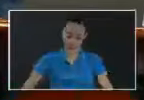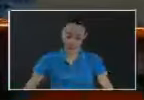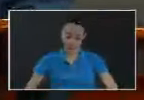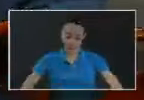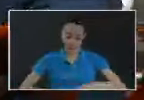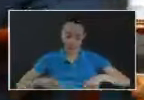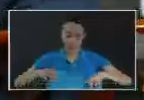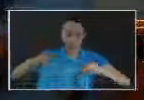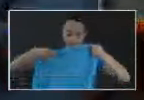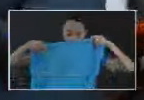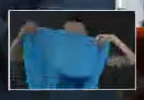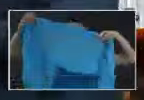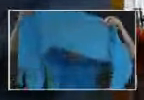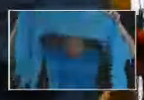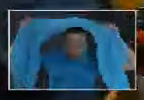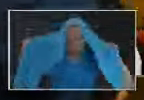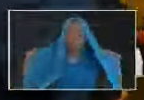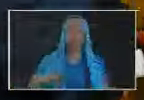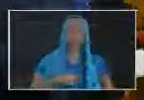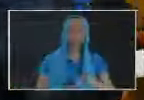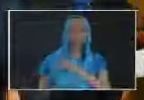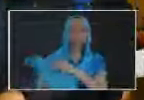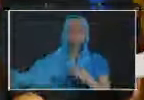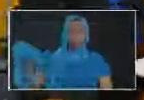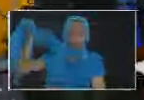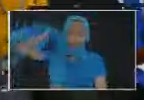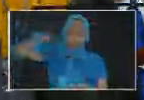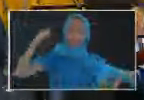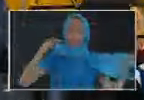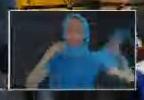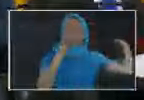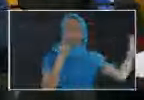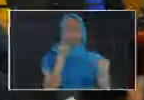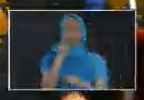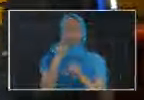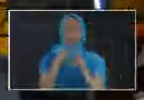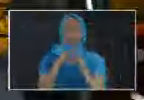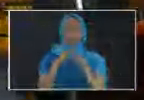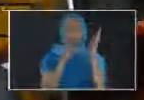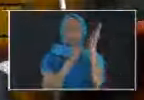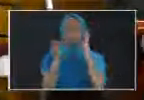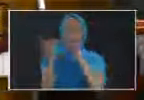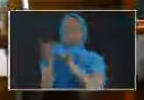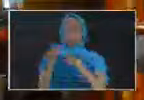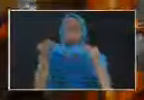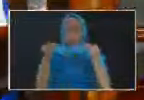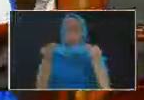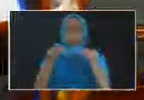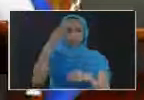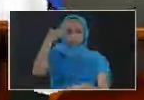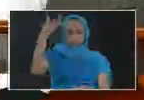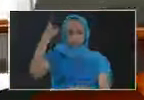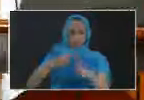Padre, en el nombre de Jesús, te damos muchas gracias por tu amor, por tu